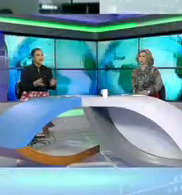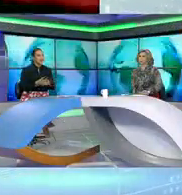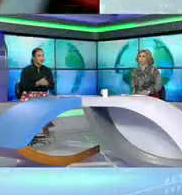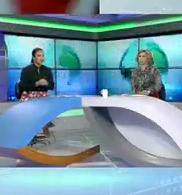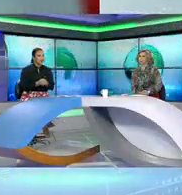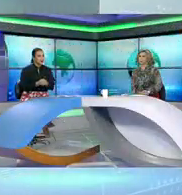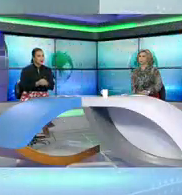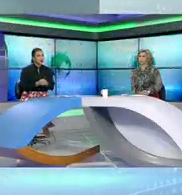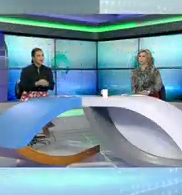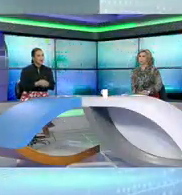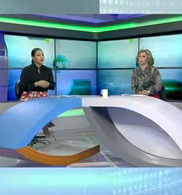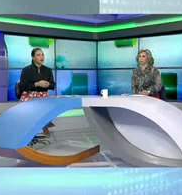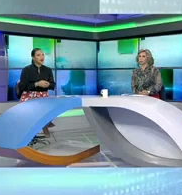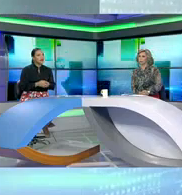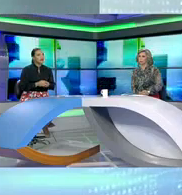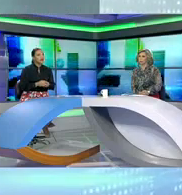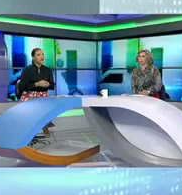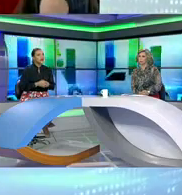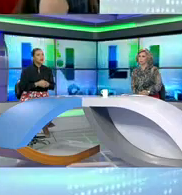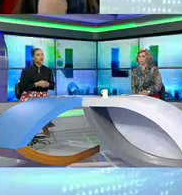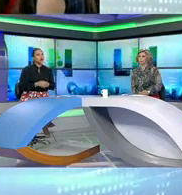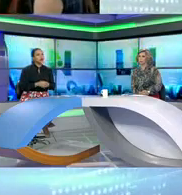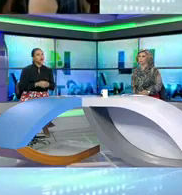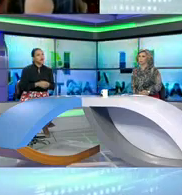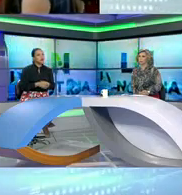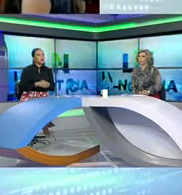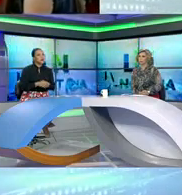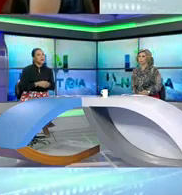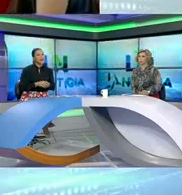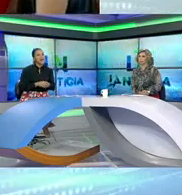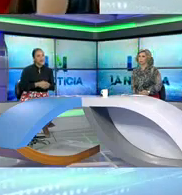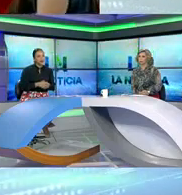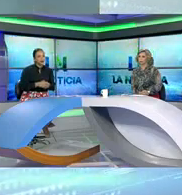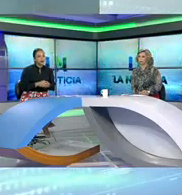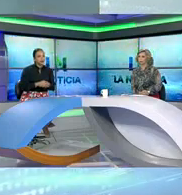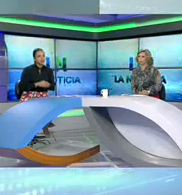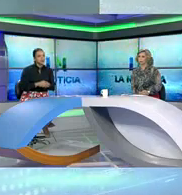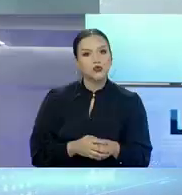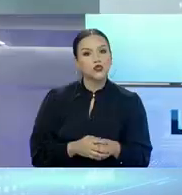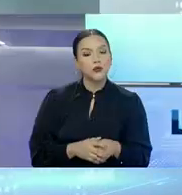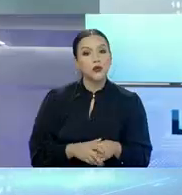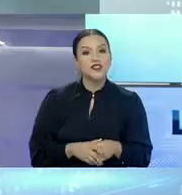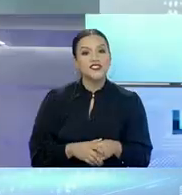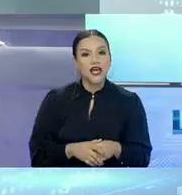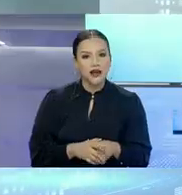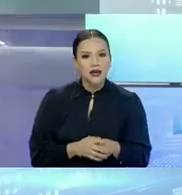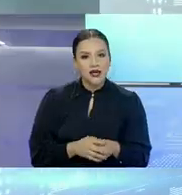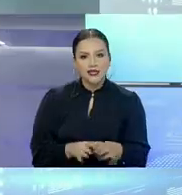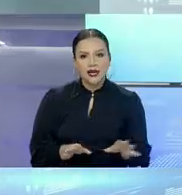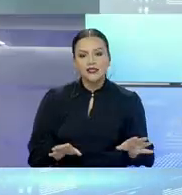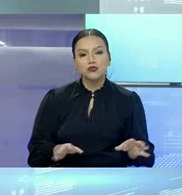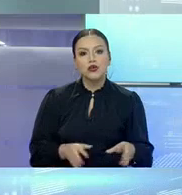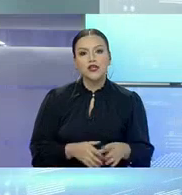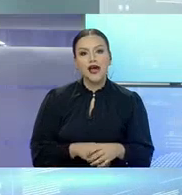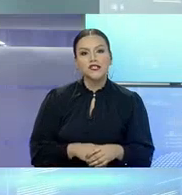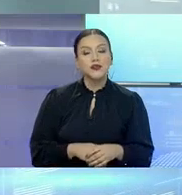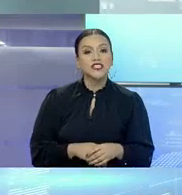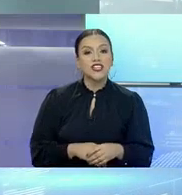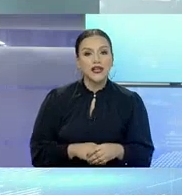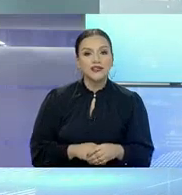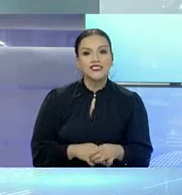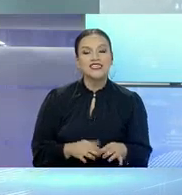eso no va a devolver la vida de María Belén Bernal, quien muere también en manos de su propia pareja dentro de una institución policial. Serán las